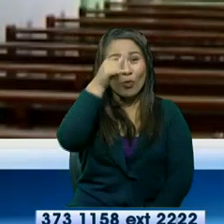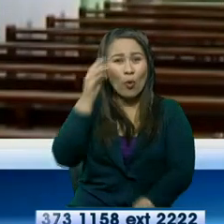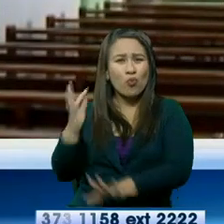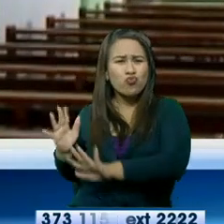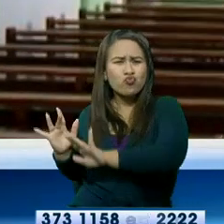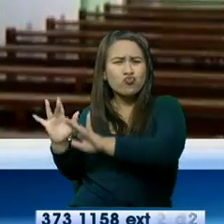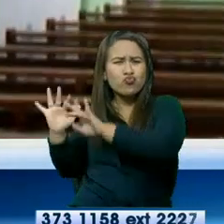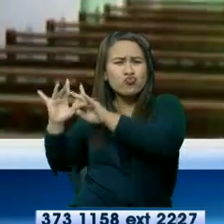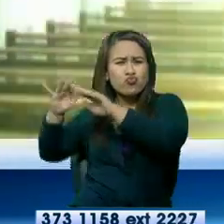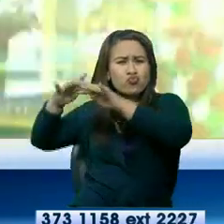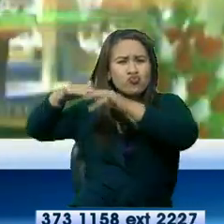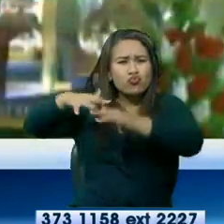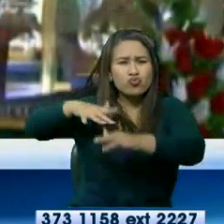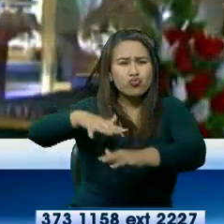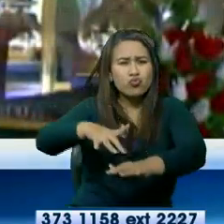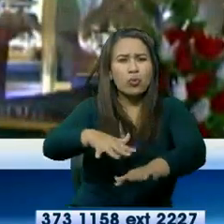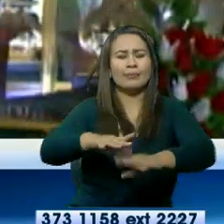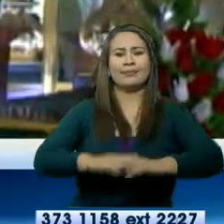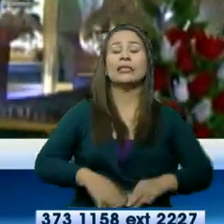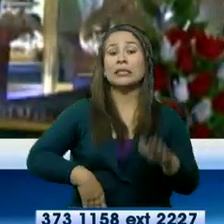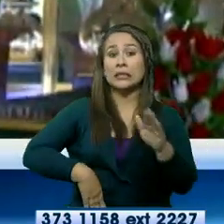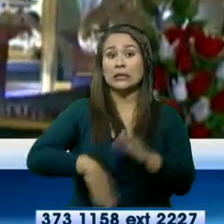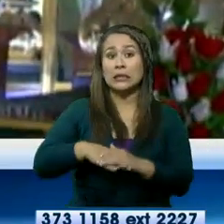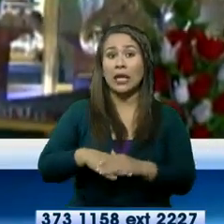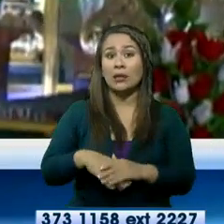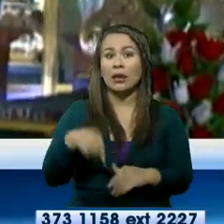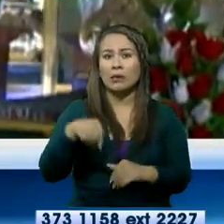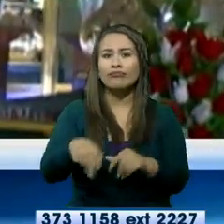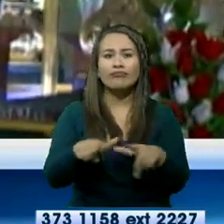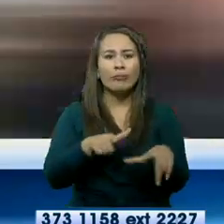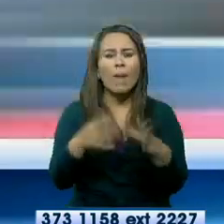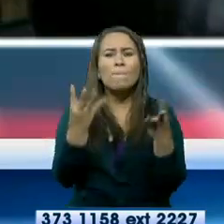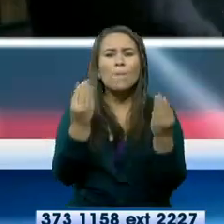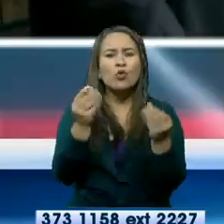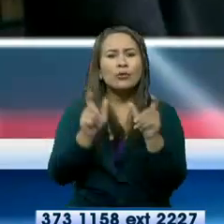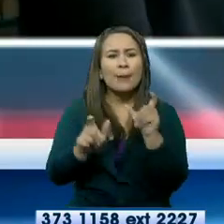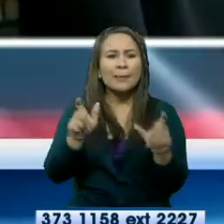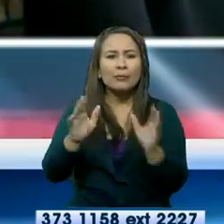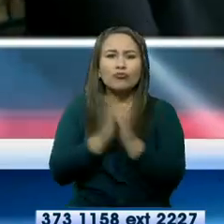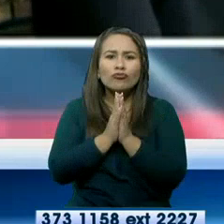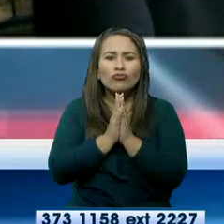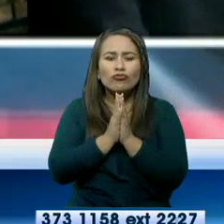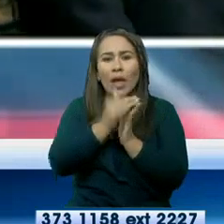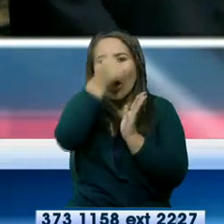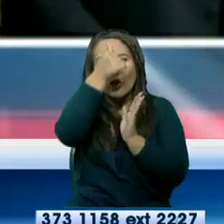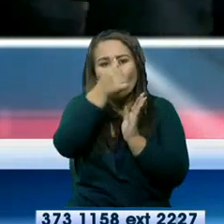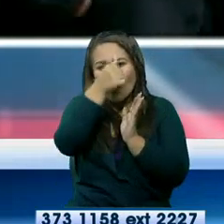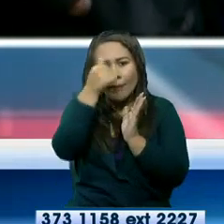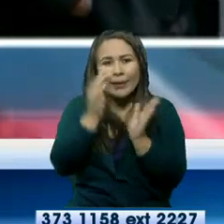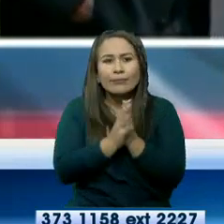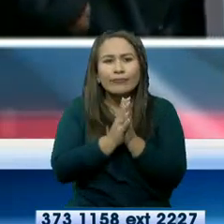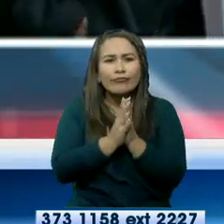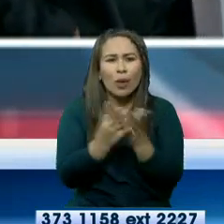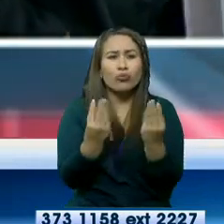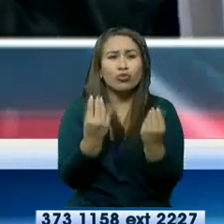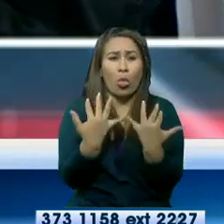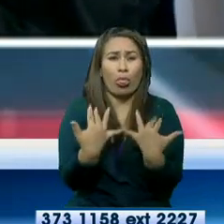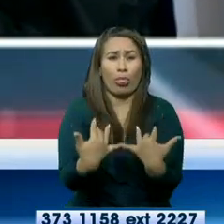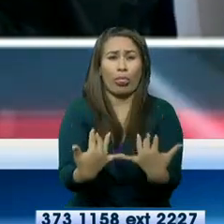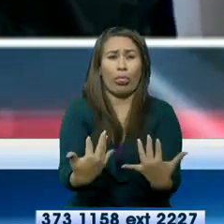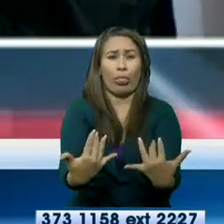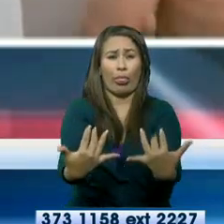parroquia acude al lugar. Que es muy, atrae mucha gente. Todos los domingos está aquí un gentío,